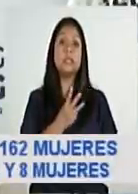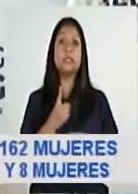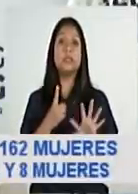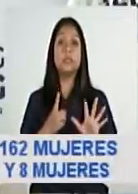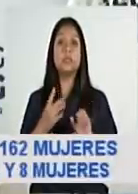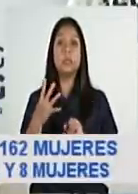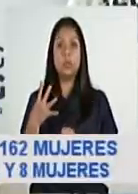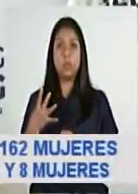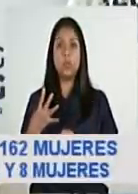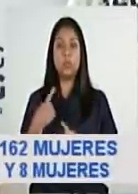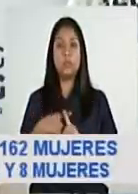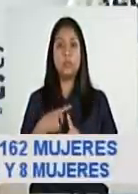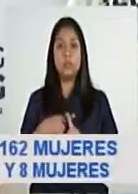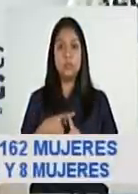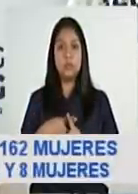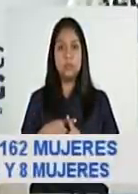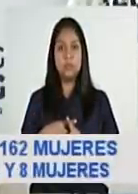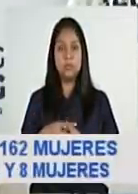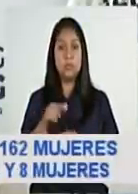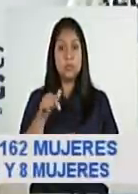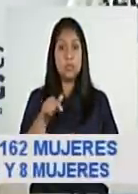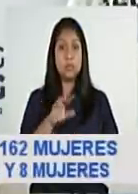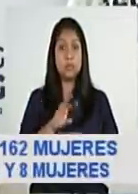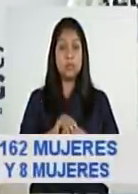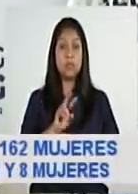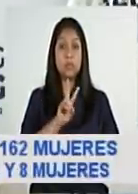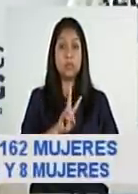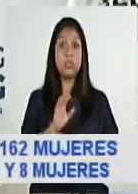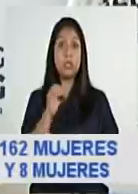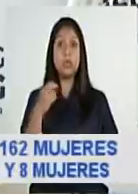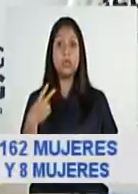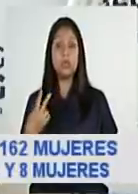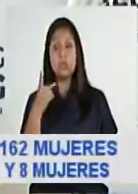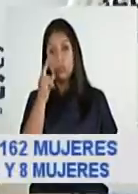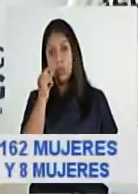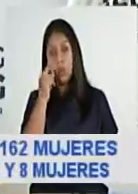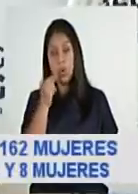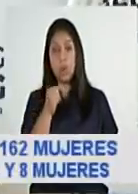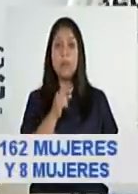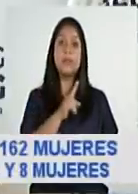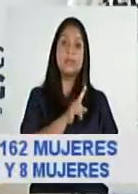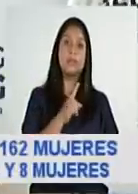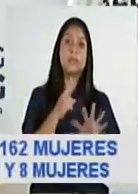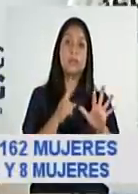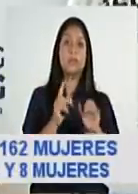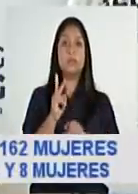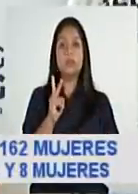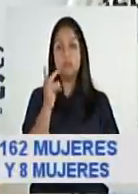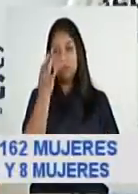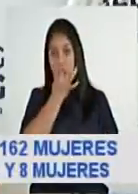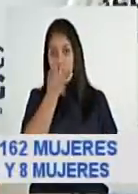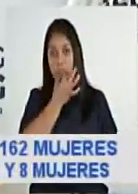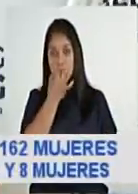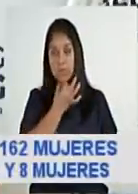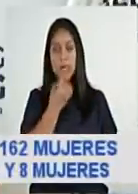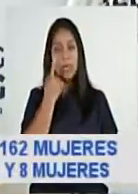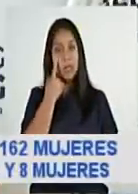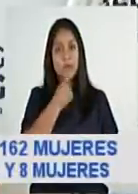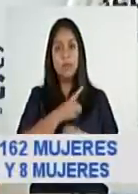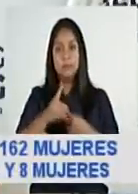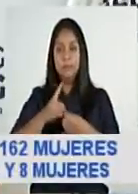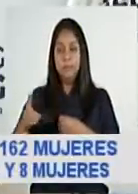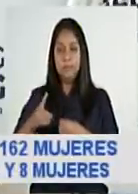29 a 89 años. Ahí está en este caso el renglón de sexo masculino y en el caso de sexo femenino de 18